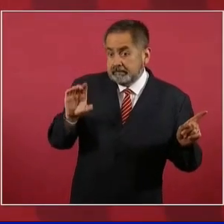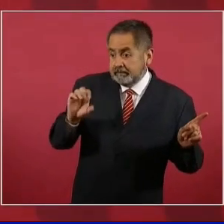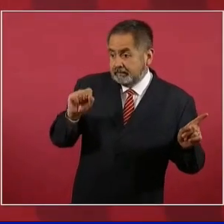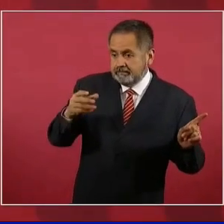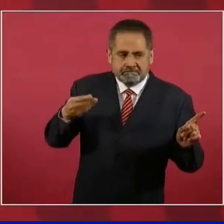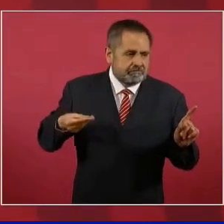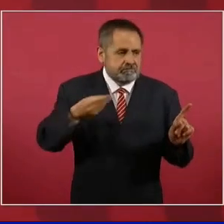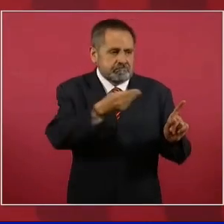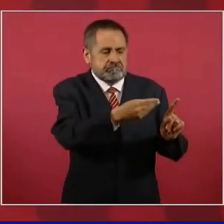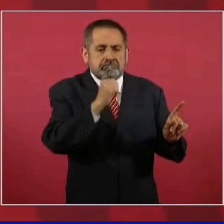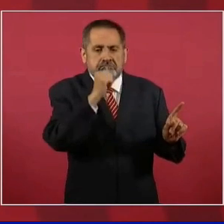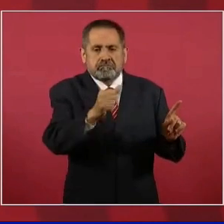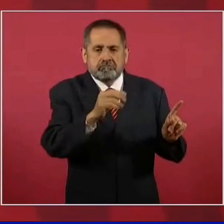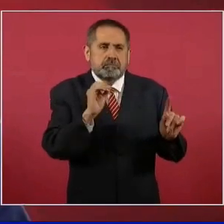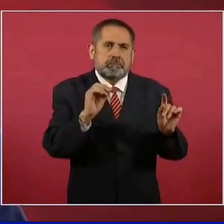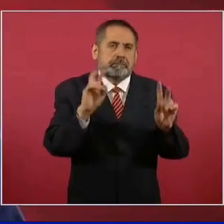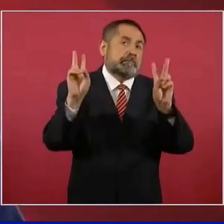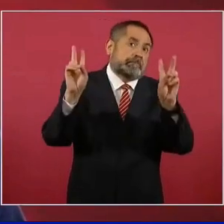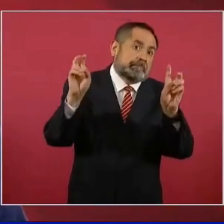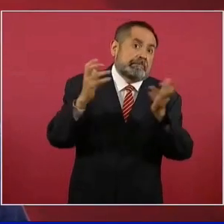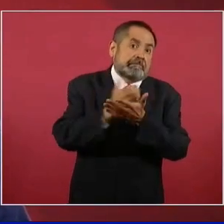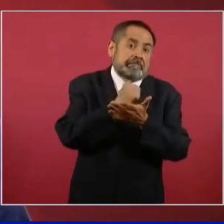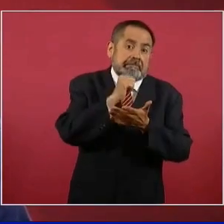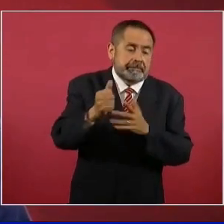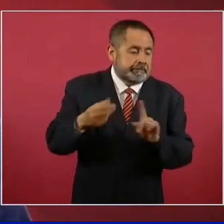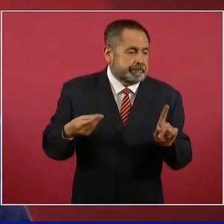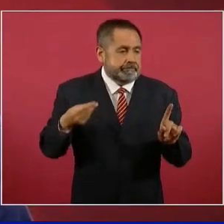o no ganó